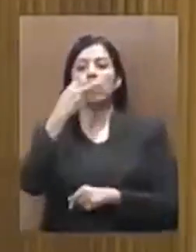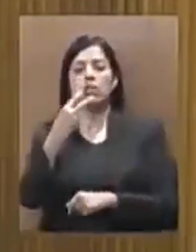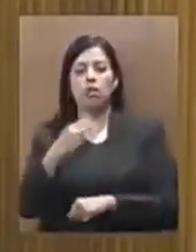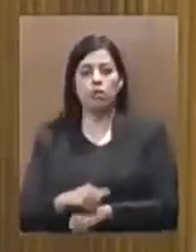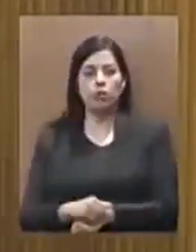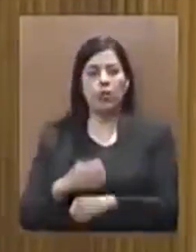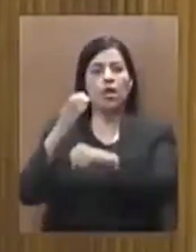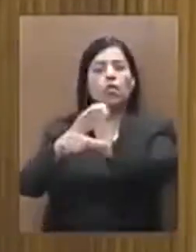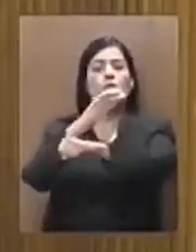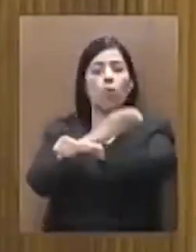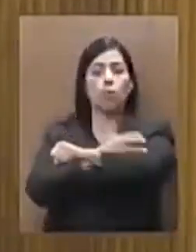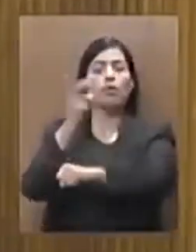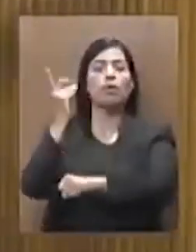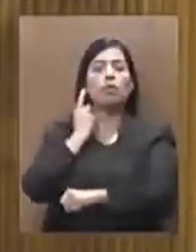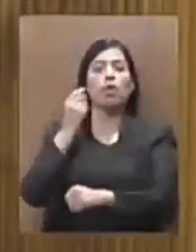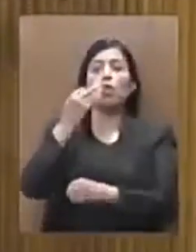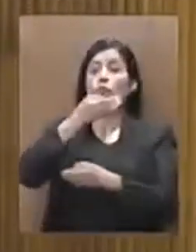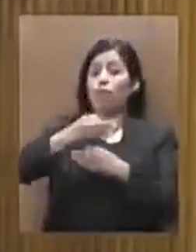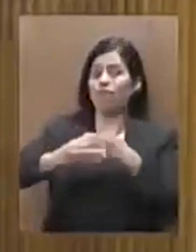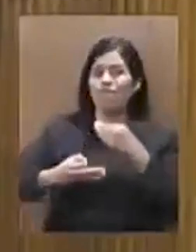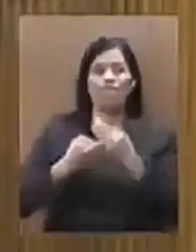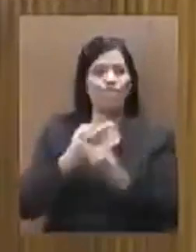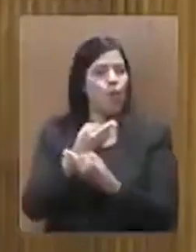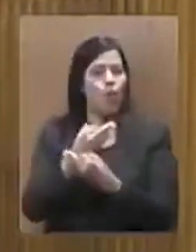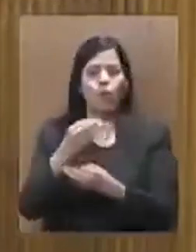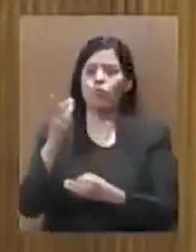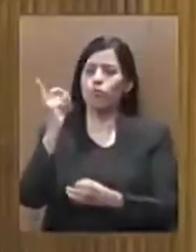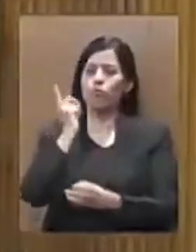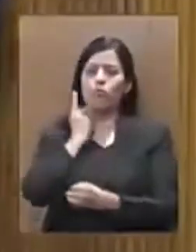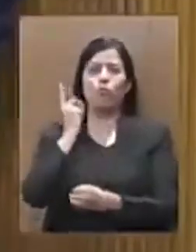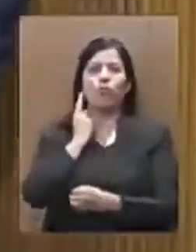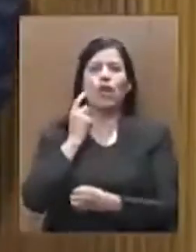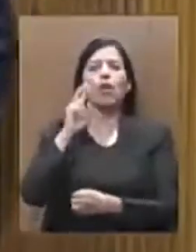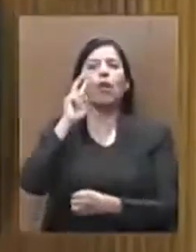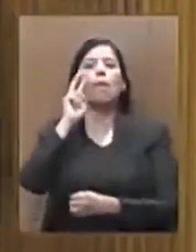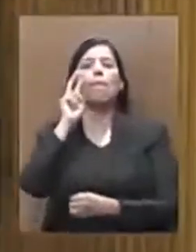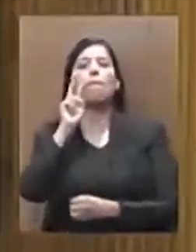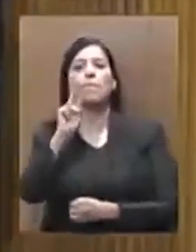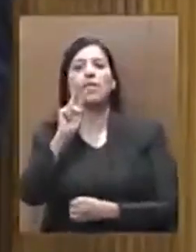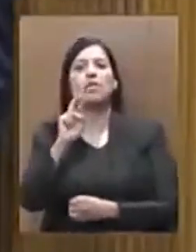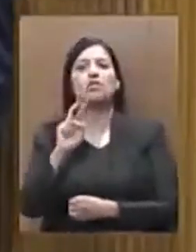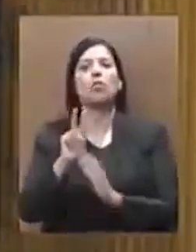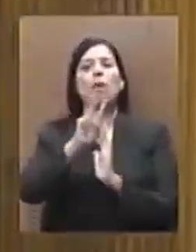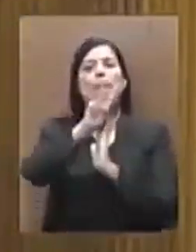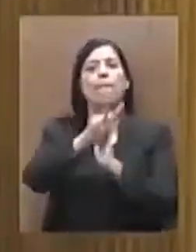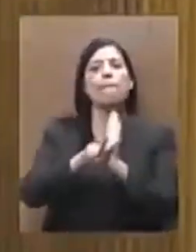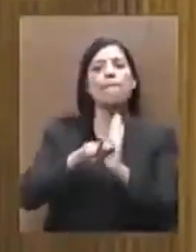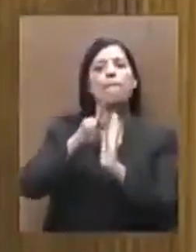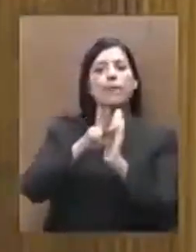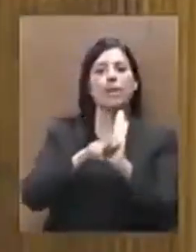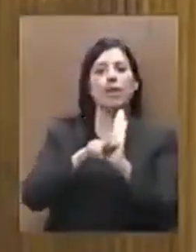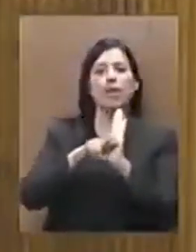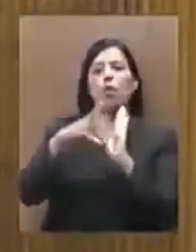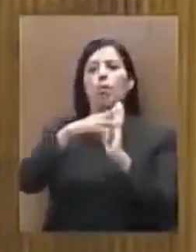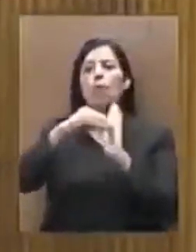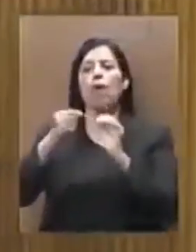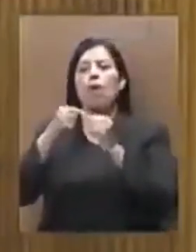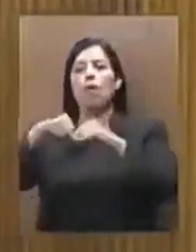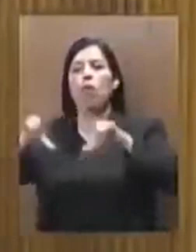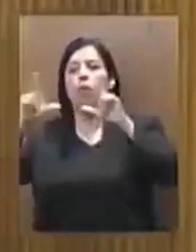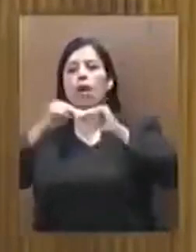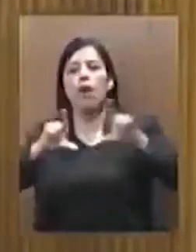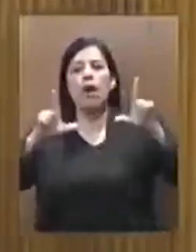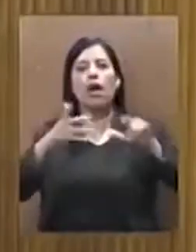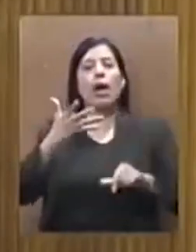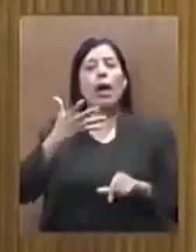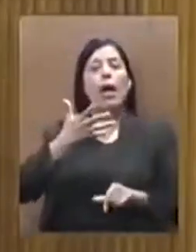compañeras y compañeros diputados todos sin excepción hemos visto un video donde